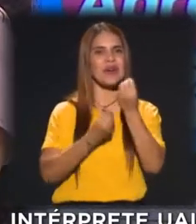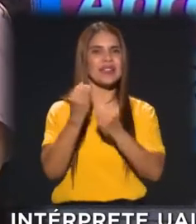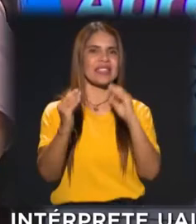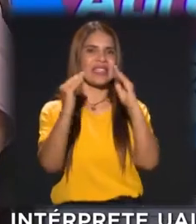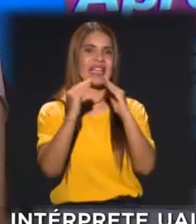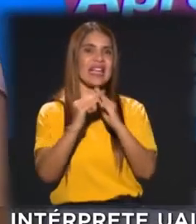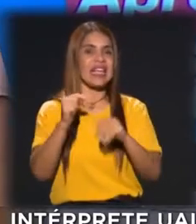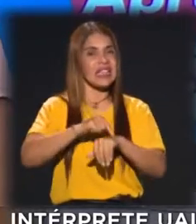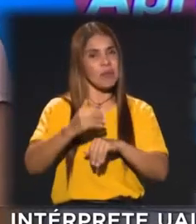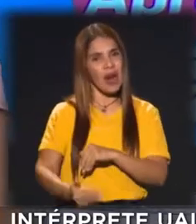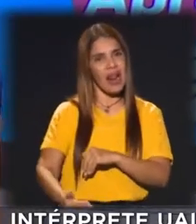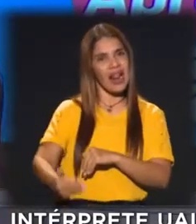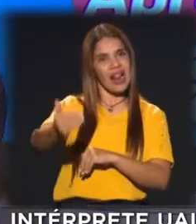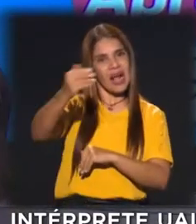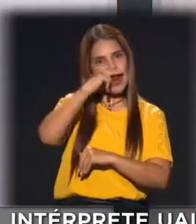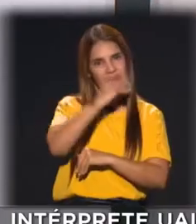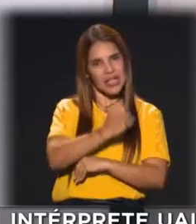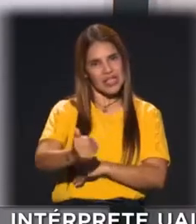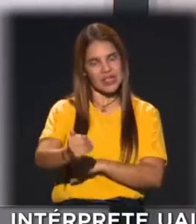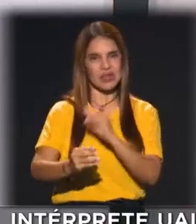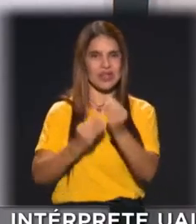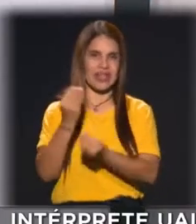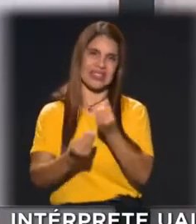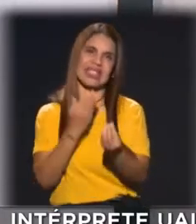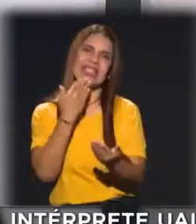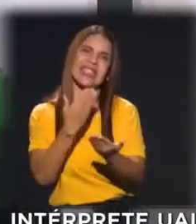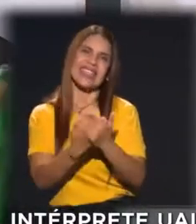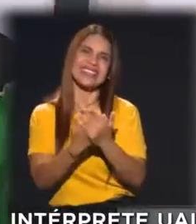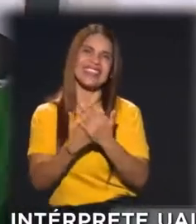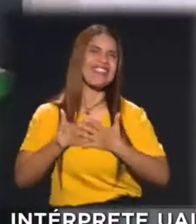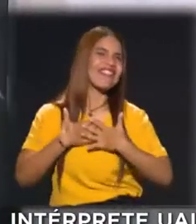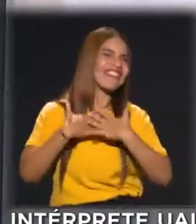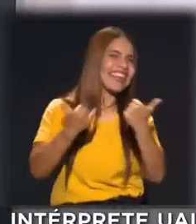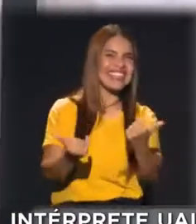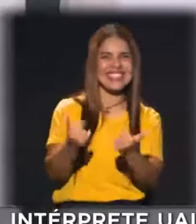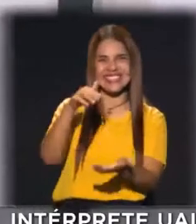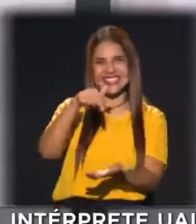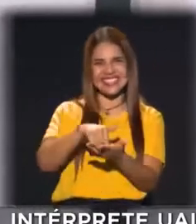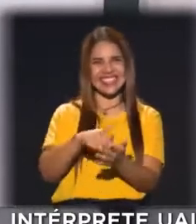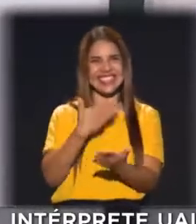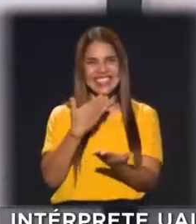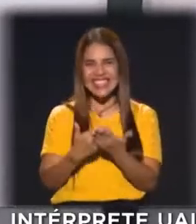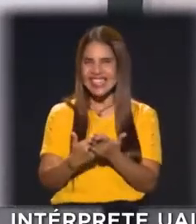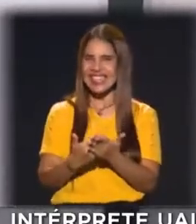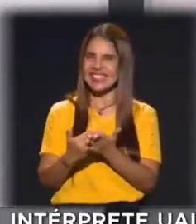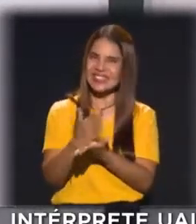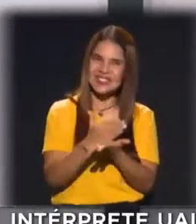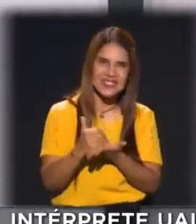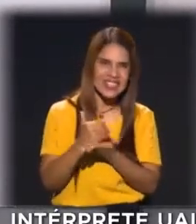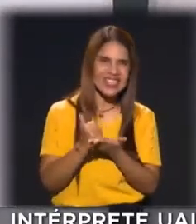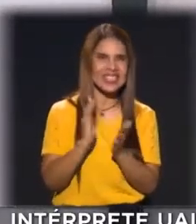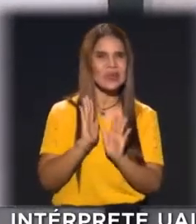en las diferentes edades con nuestros niños. Así es. Muchas gracias. Contento, feliz de estar aquí compartiendo con todos